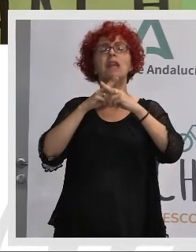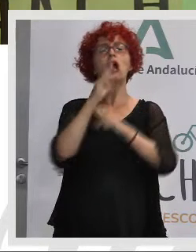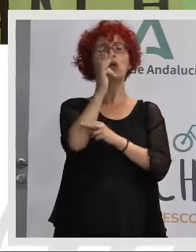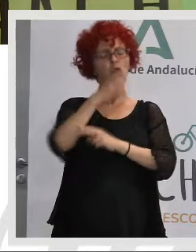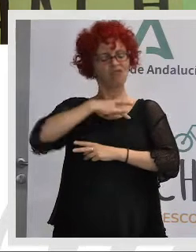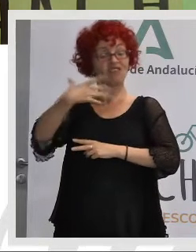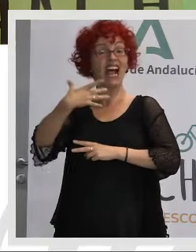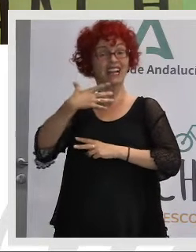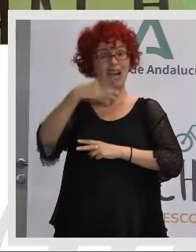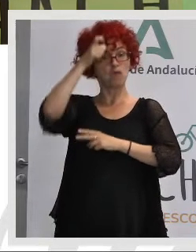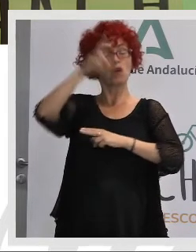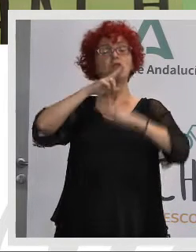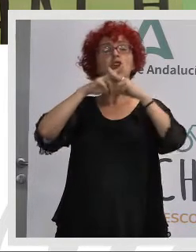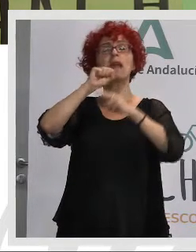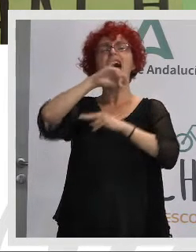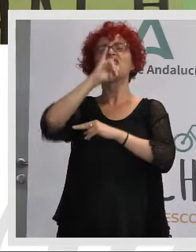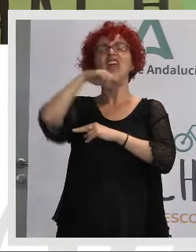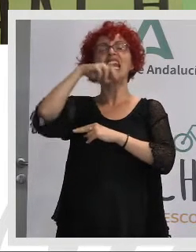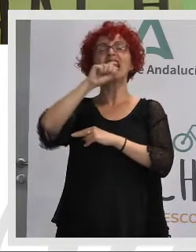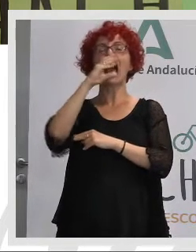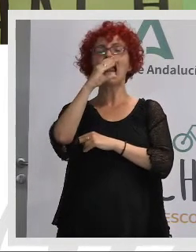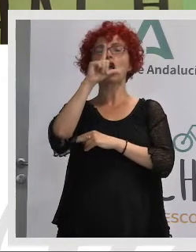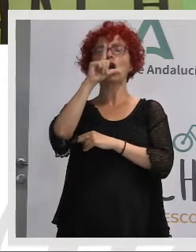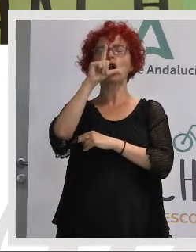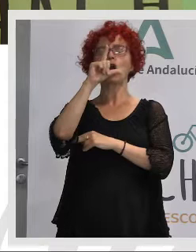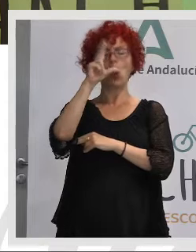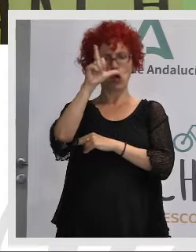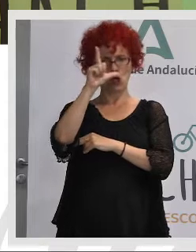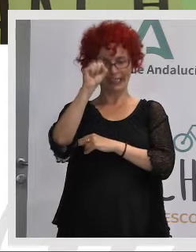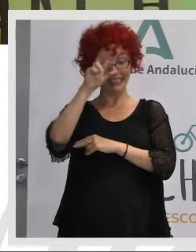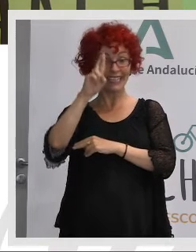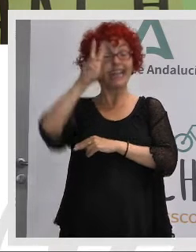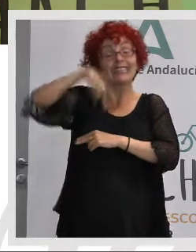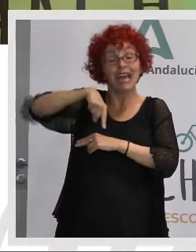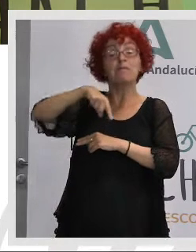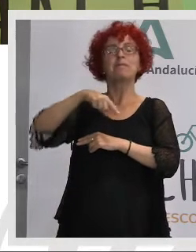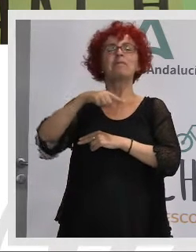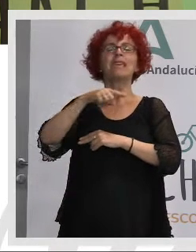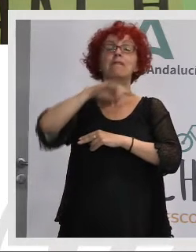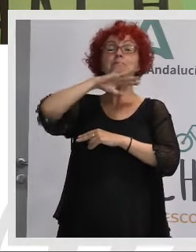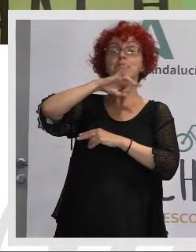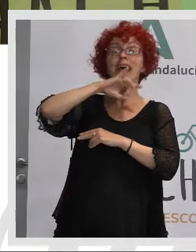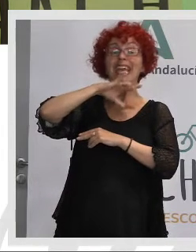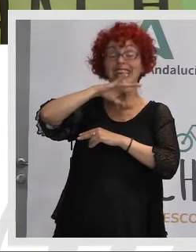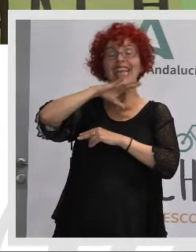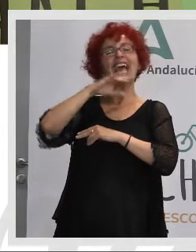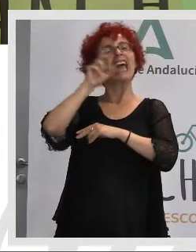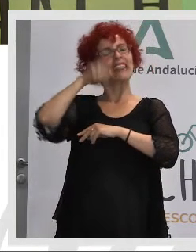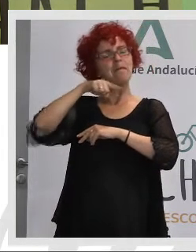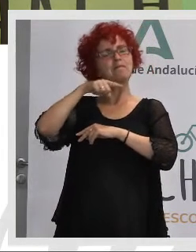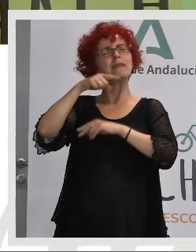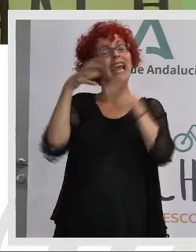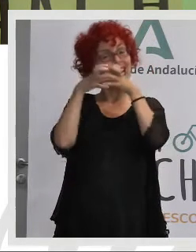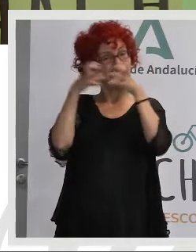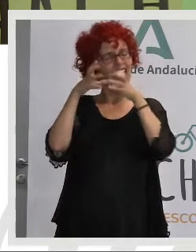Aznalcóllar, al Colegio Giner de los Ríos de Mairena de Aljarafe, al Instituto Blas Infante de Ojíjares, también al Centro